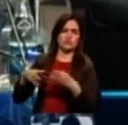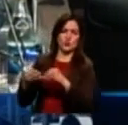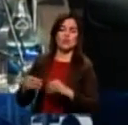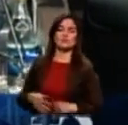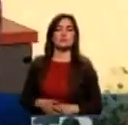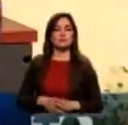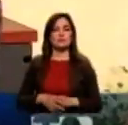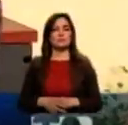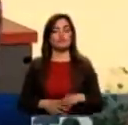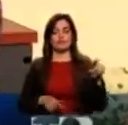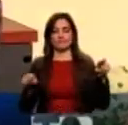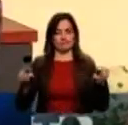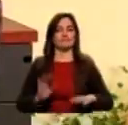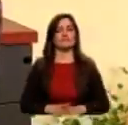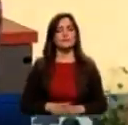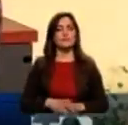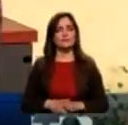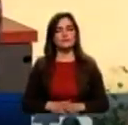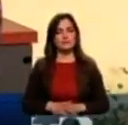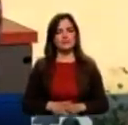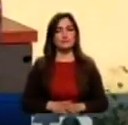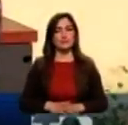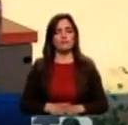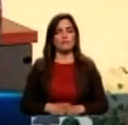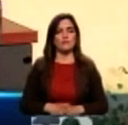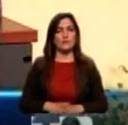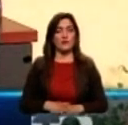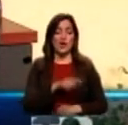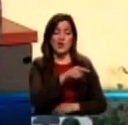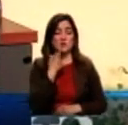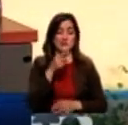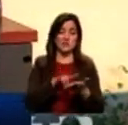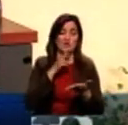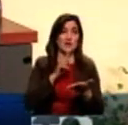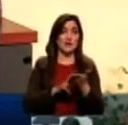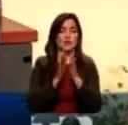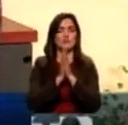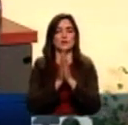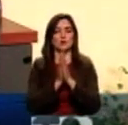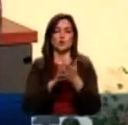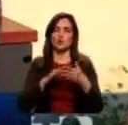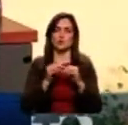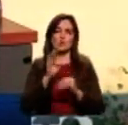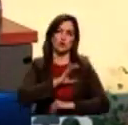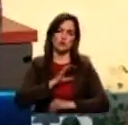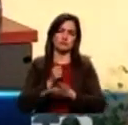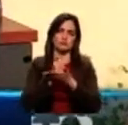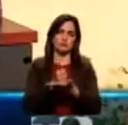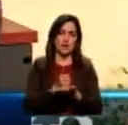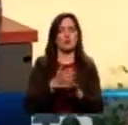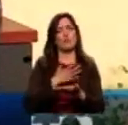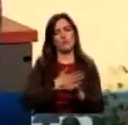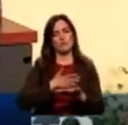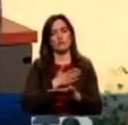que mantienen señalando su disposición a la resolución del conflicto y un pedido de que el municipio pueda arbitrar